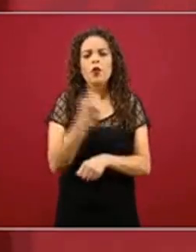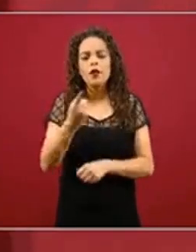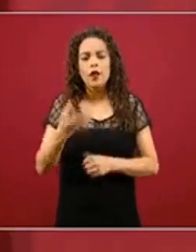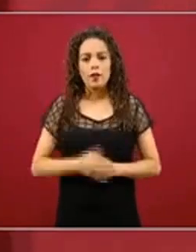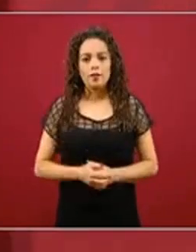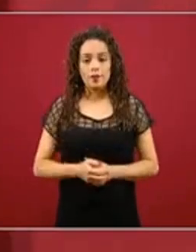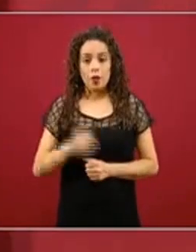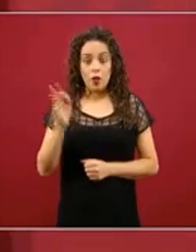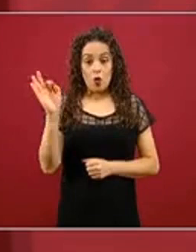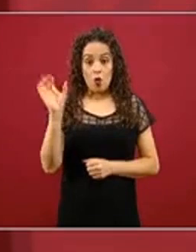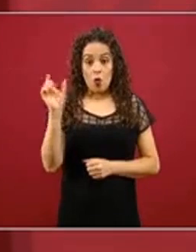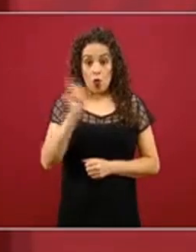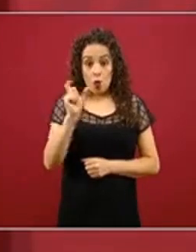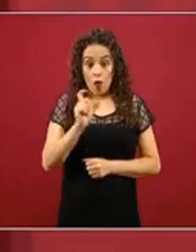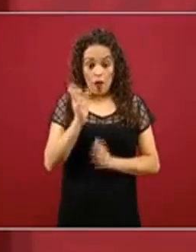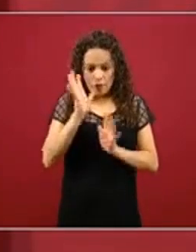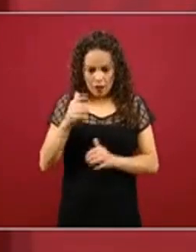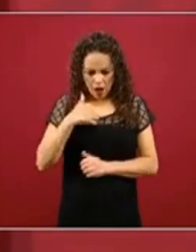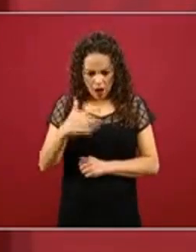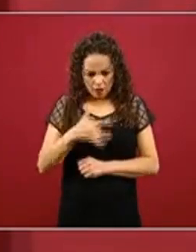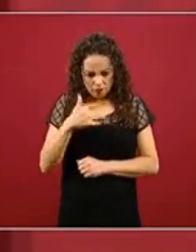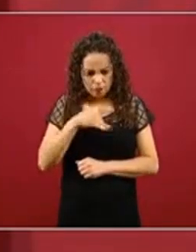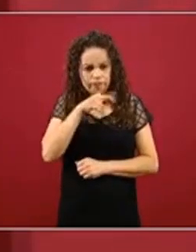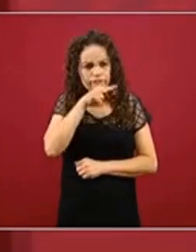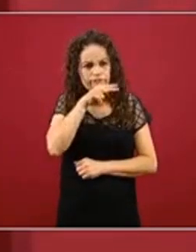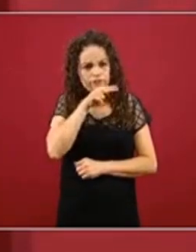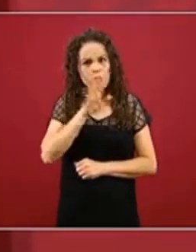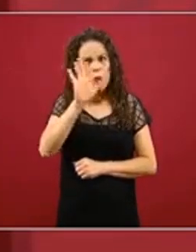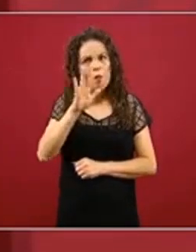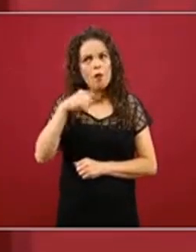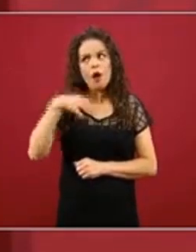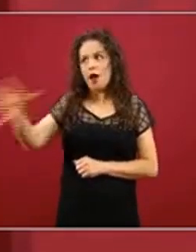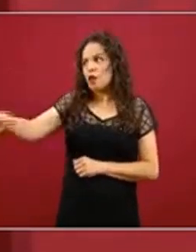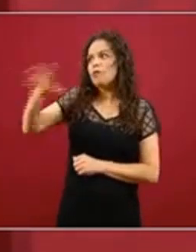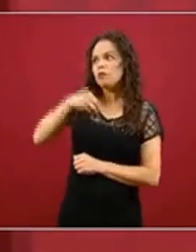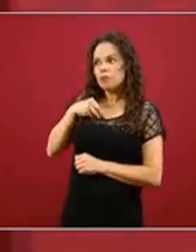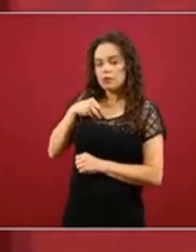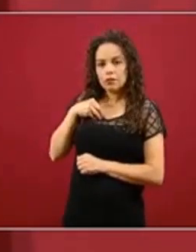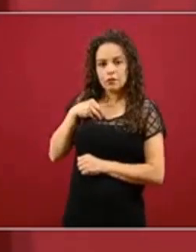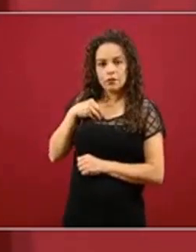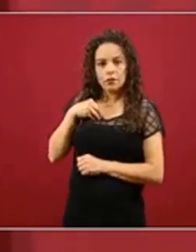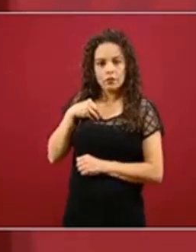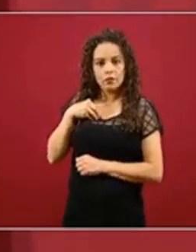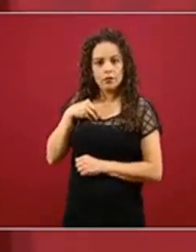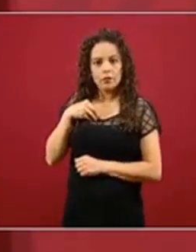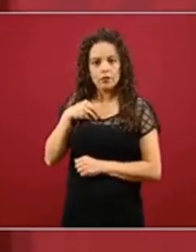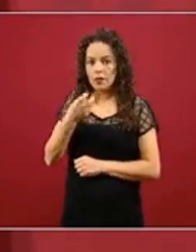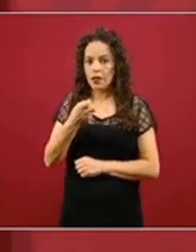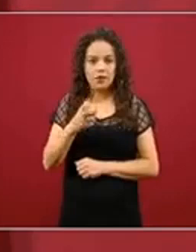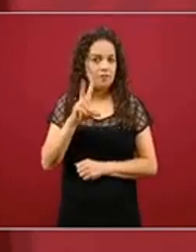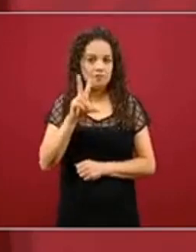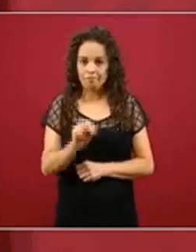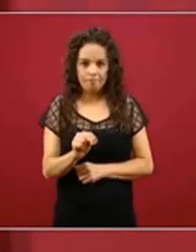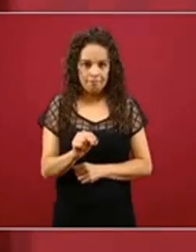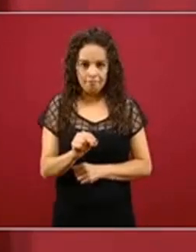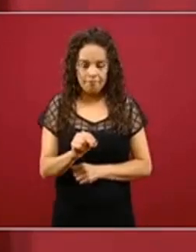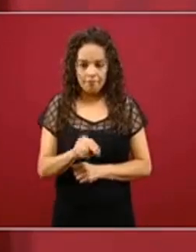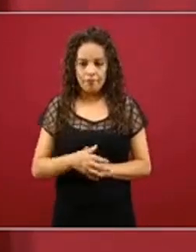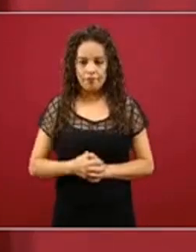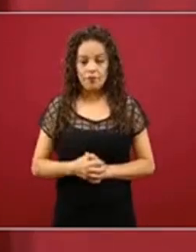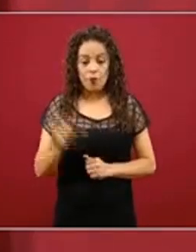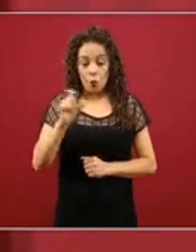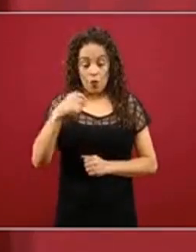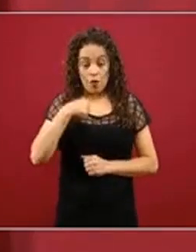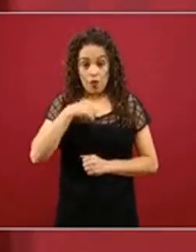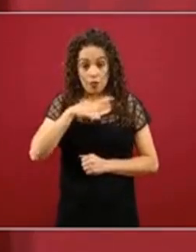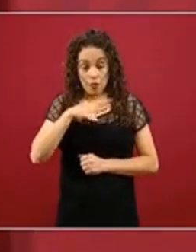en que uno tiene la preocupación de si me contagiaron o no. Hay una razón biológica importante. Si yo tengo la sospecha